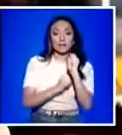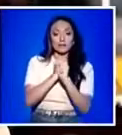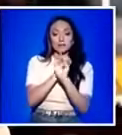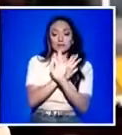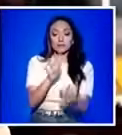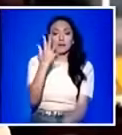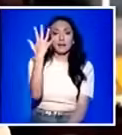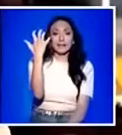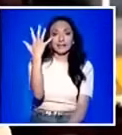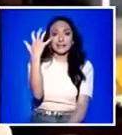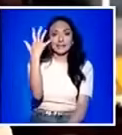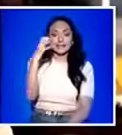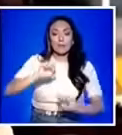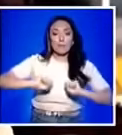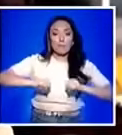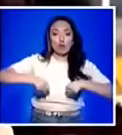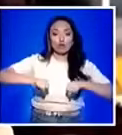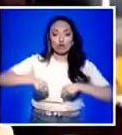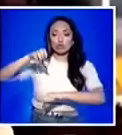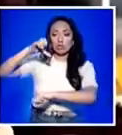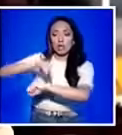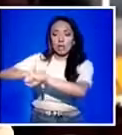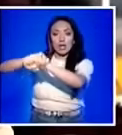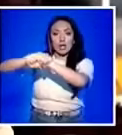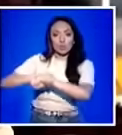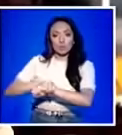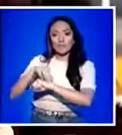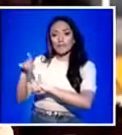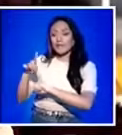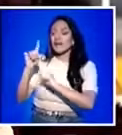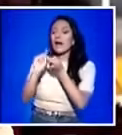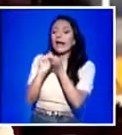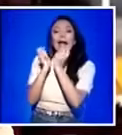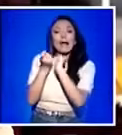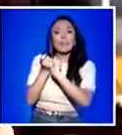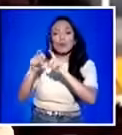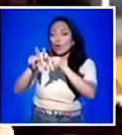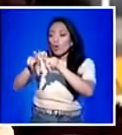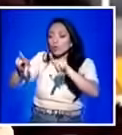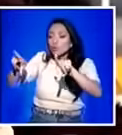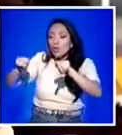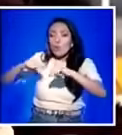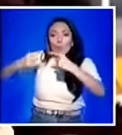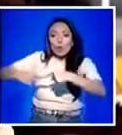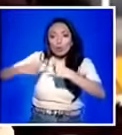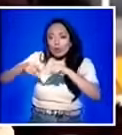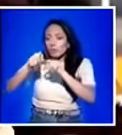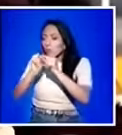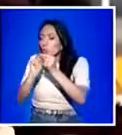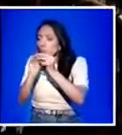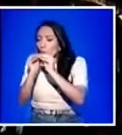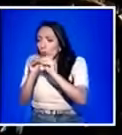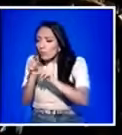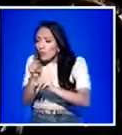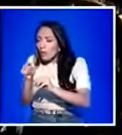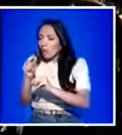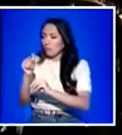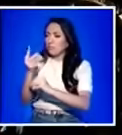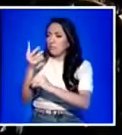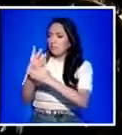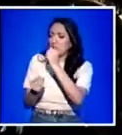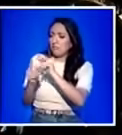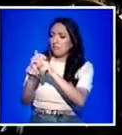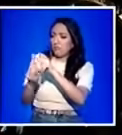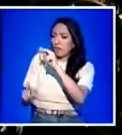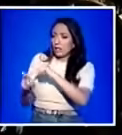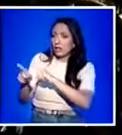15 motocicletas, lógicamente con adulteración alfanumérica, y de igual manera hemos tenido detenidos. Las autoridades